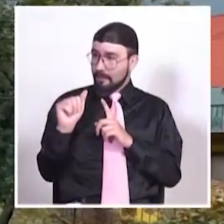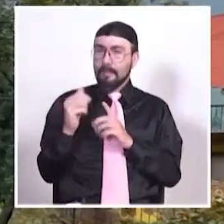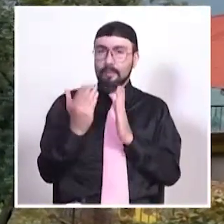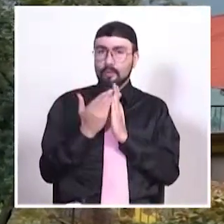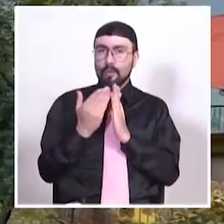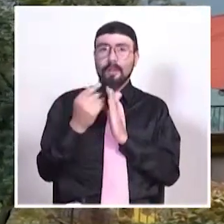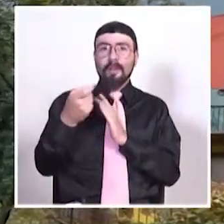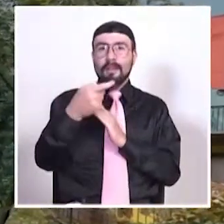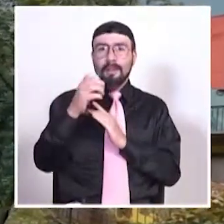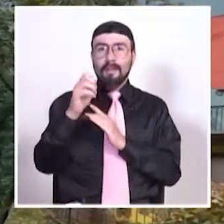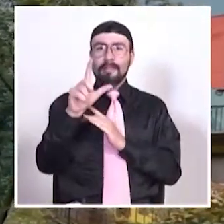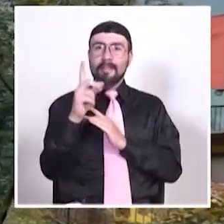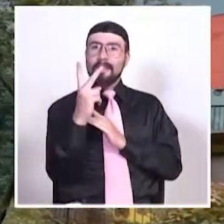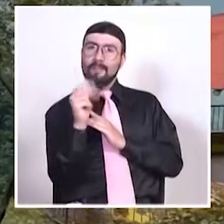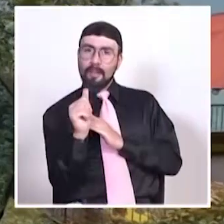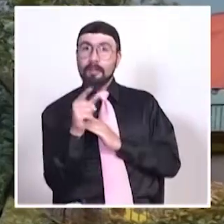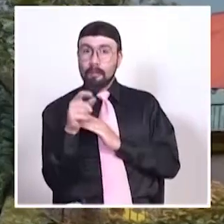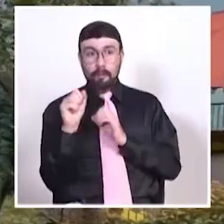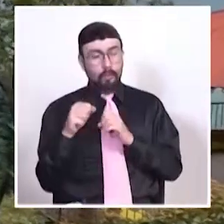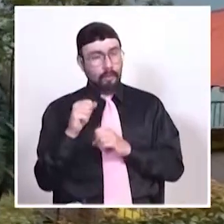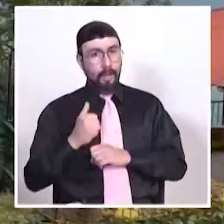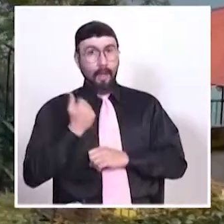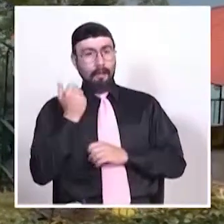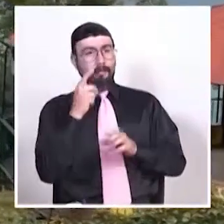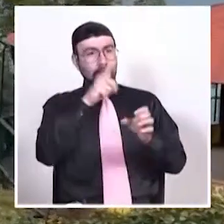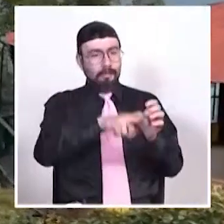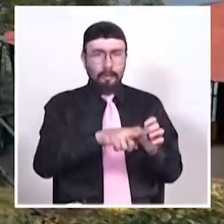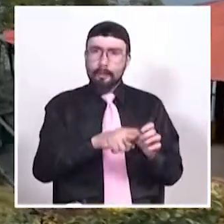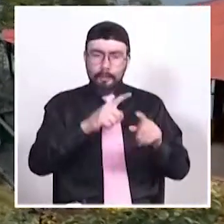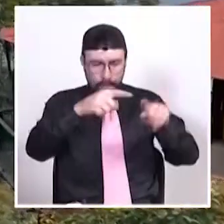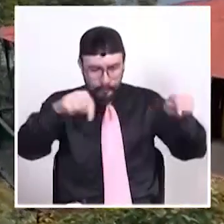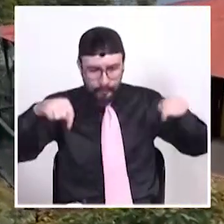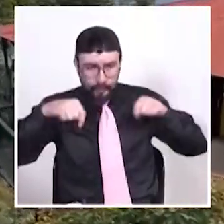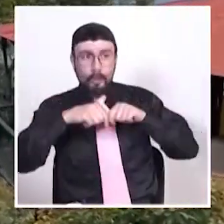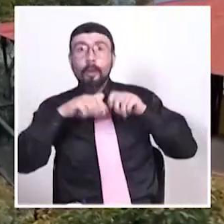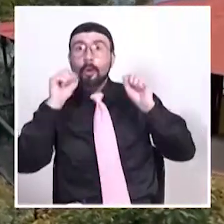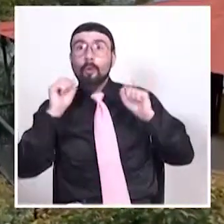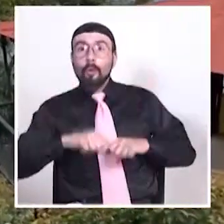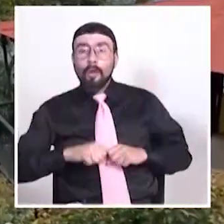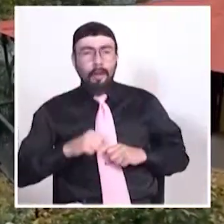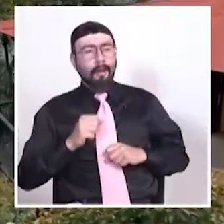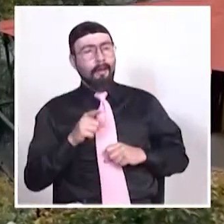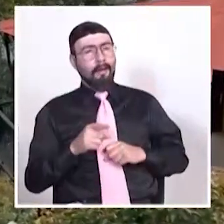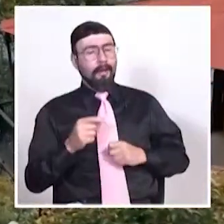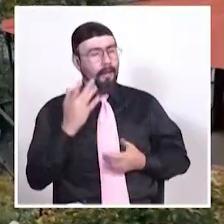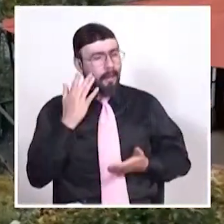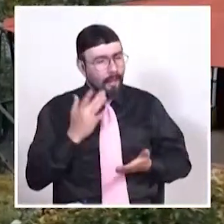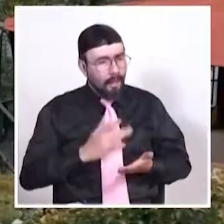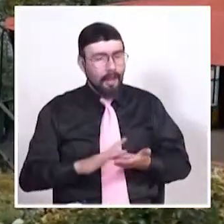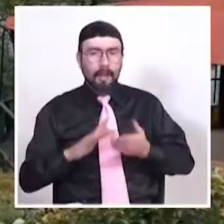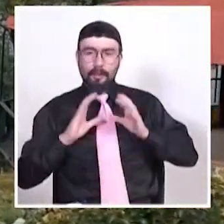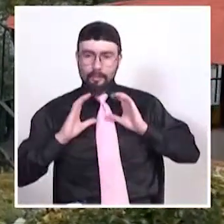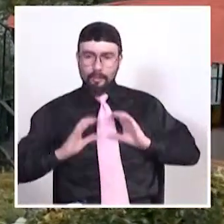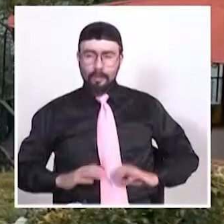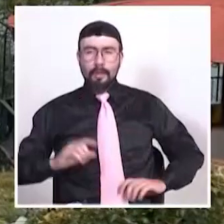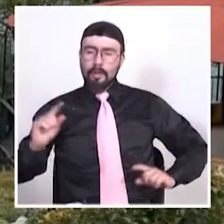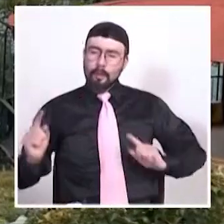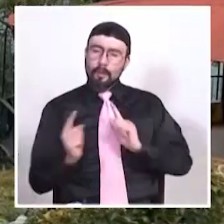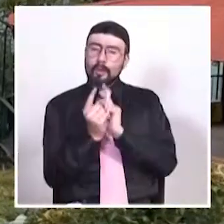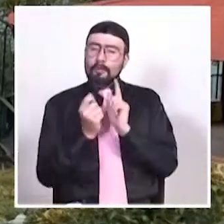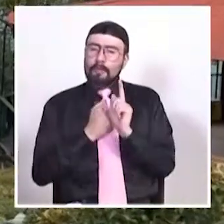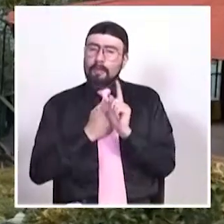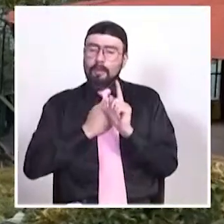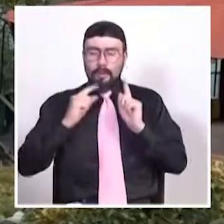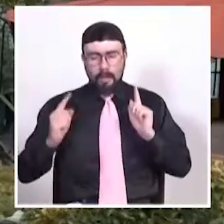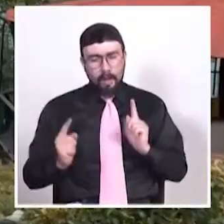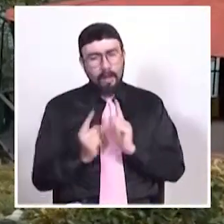Yelva. Démonos esa oportunidad. Este es un sitio donde podemos venir a desintoxicarnos, a encontrarnos con nosotros